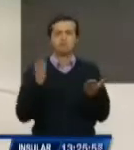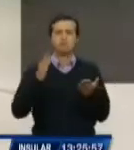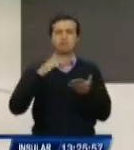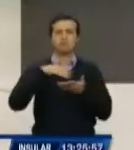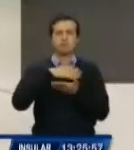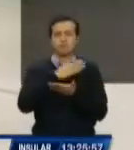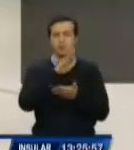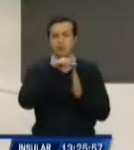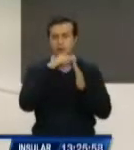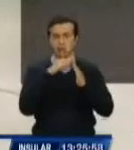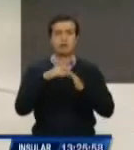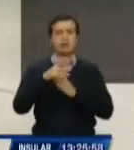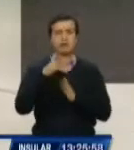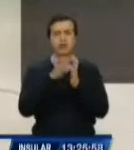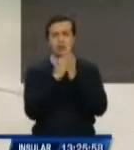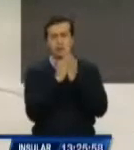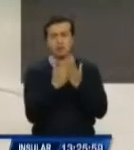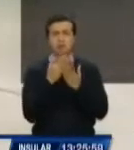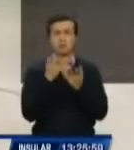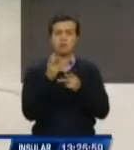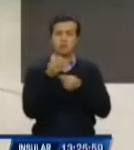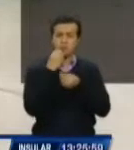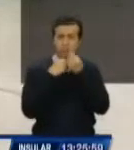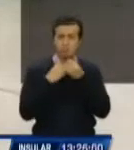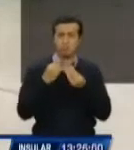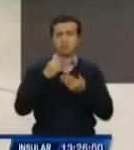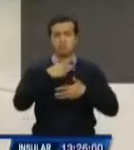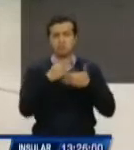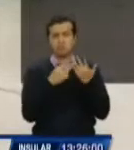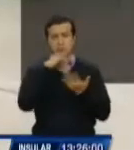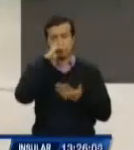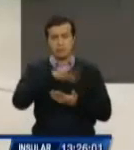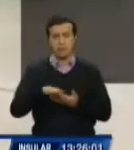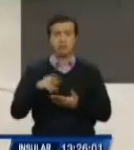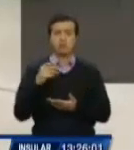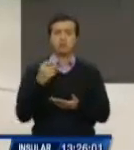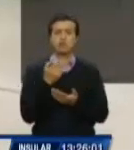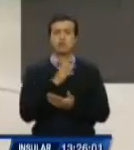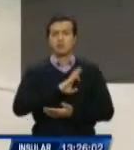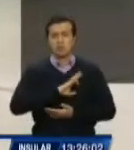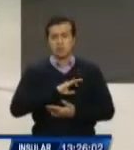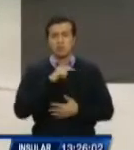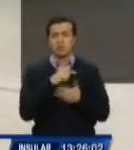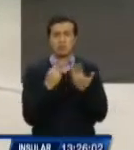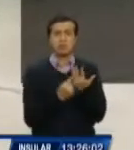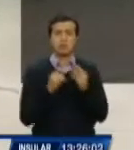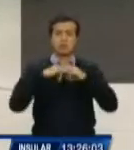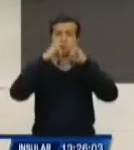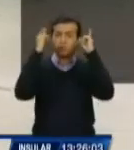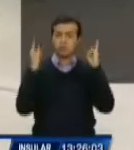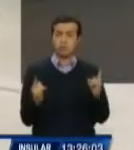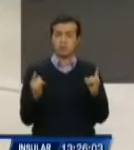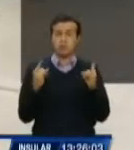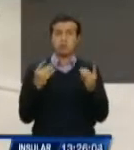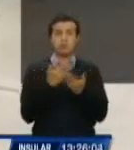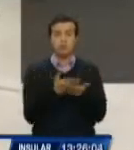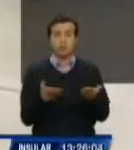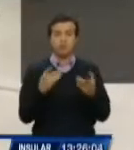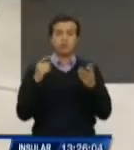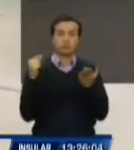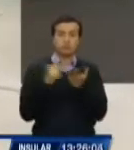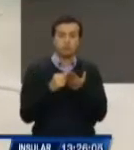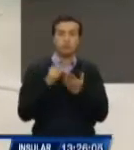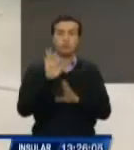textos, alimentos procesados, artículos para niños, herramientas de trabajo, medicamentos, equipo de acampar, unidades de almacenamiento de